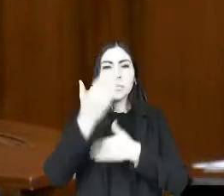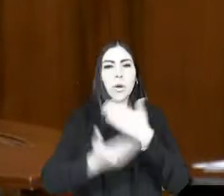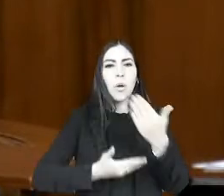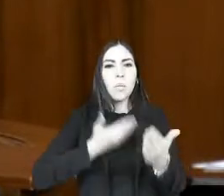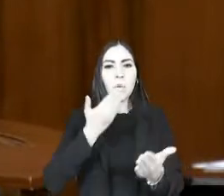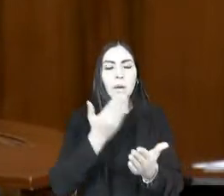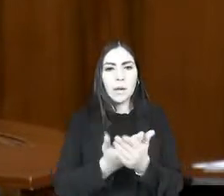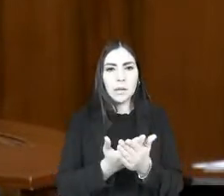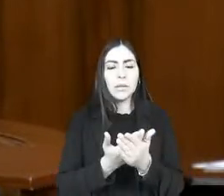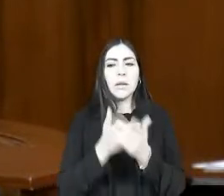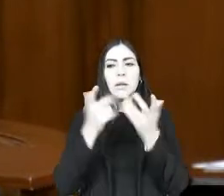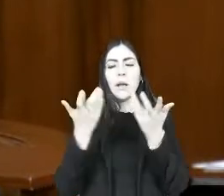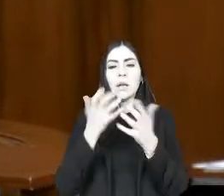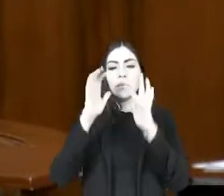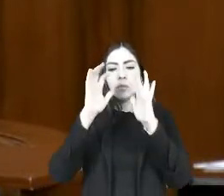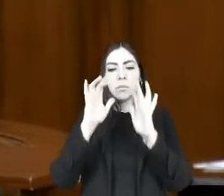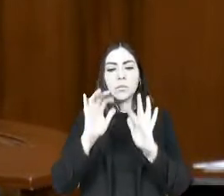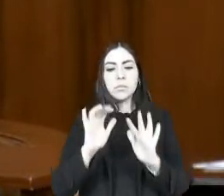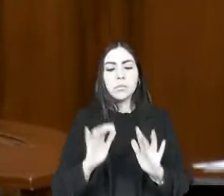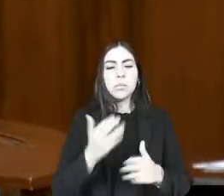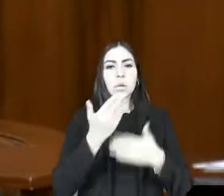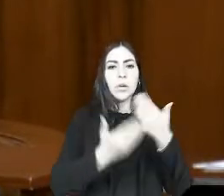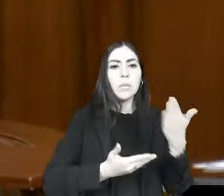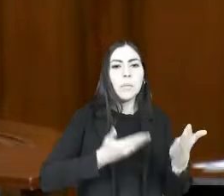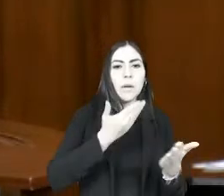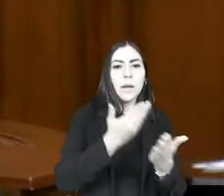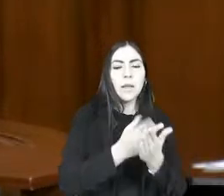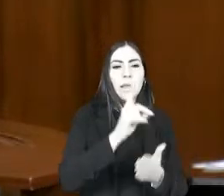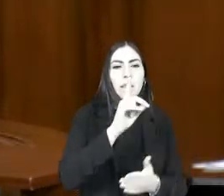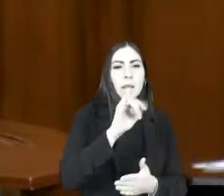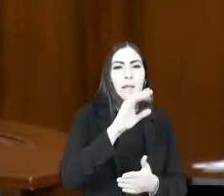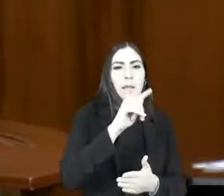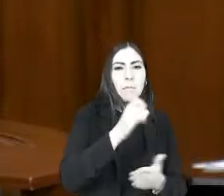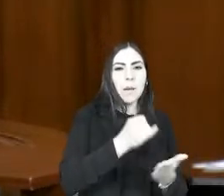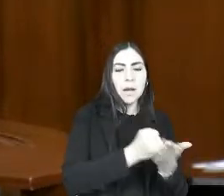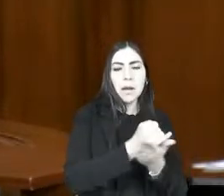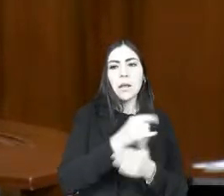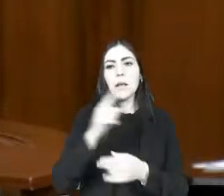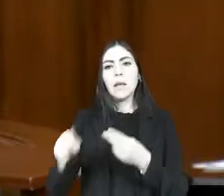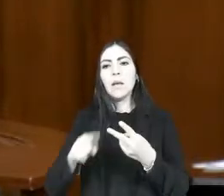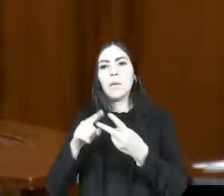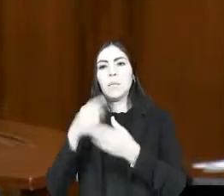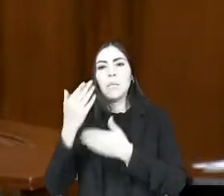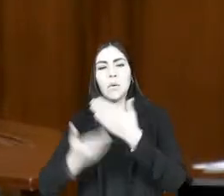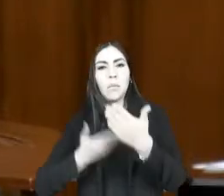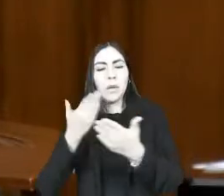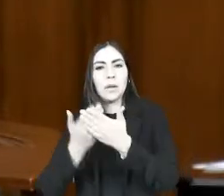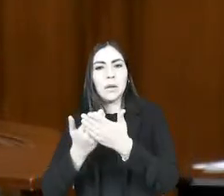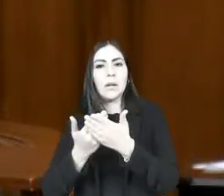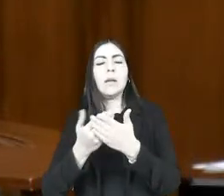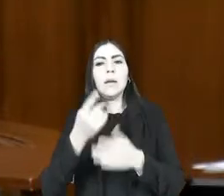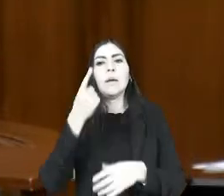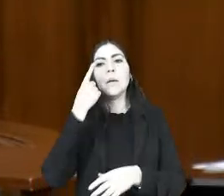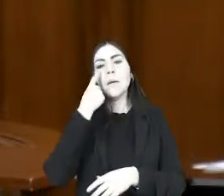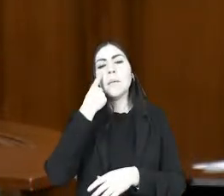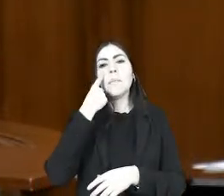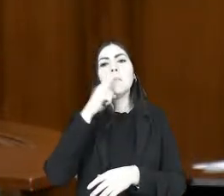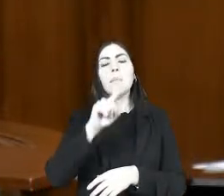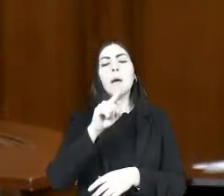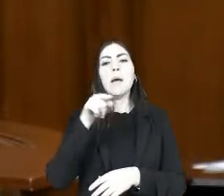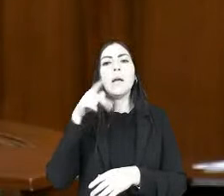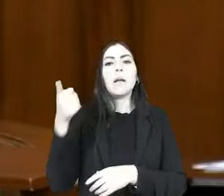dictamen y un proyecto de decreto que contienen la determinación técnica de las comisiones